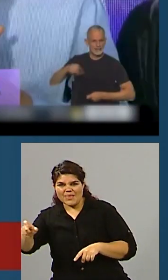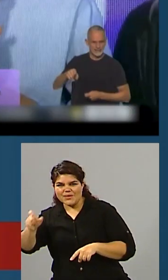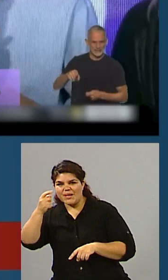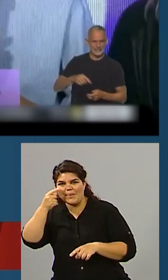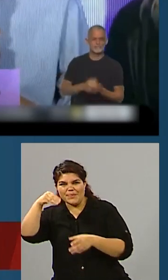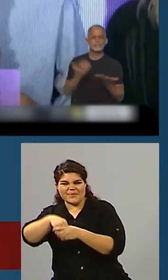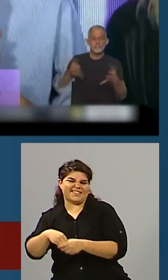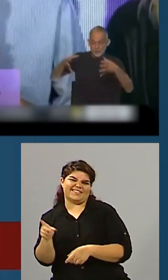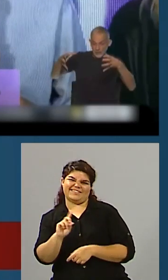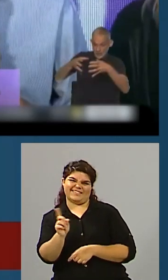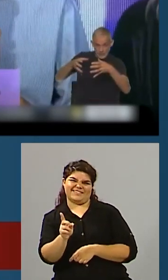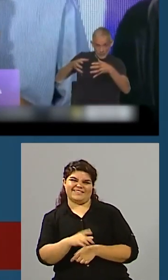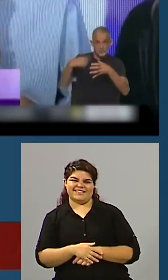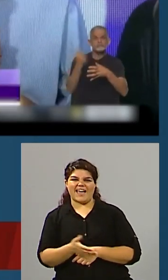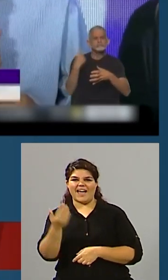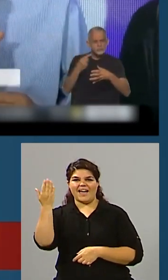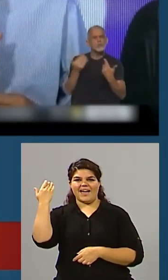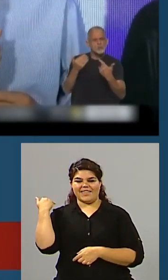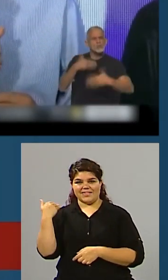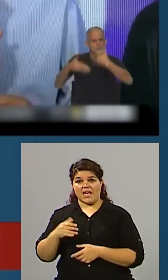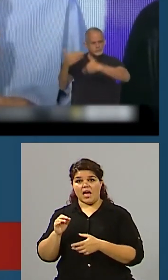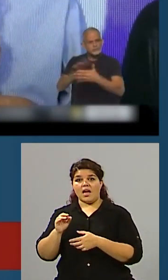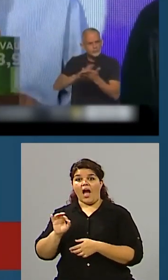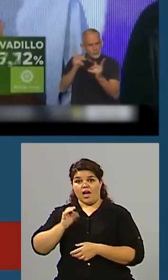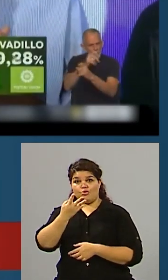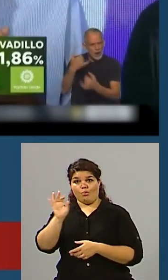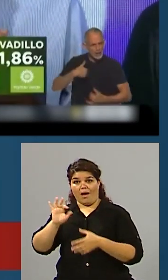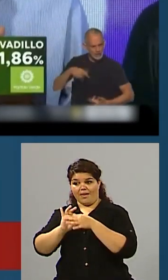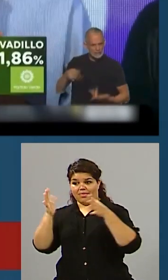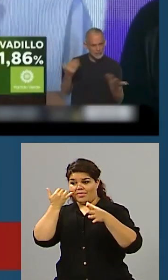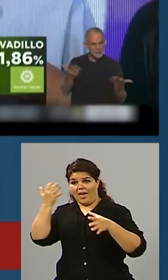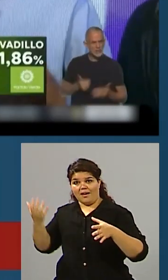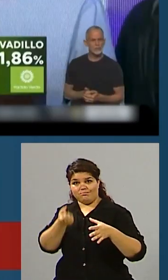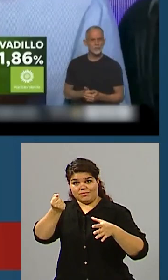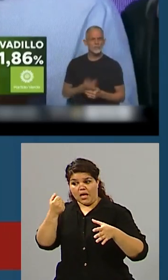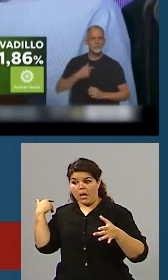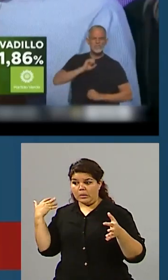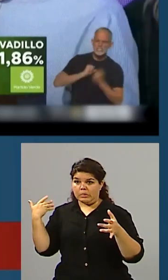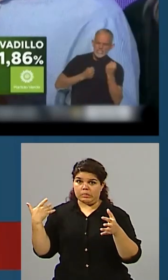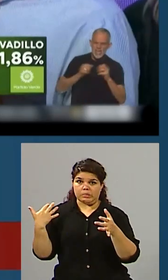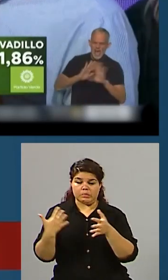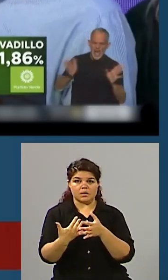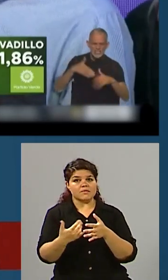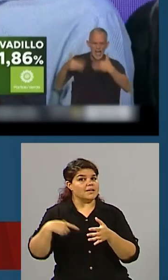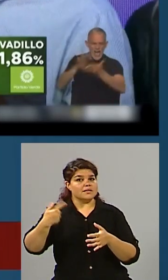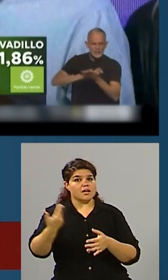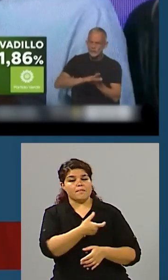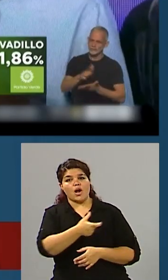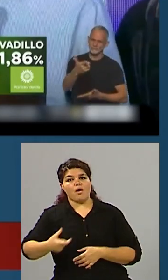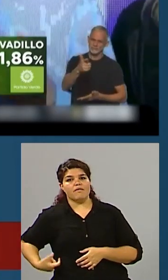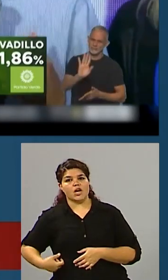pareja del retorno a la democracia la cantidad de gobernadores peronistas con gobernadores radicales. Está